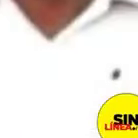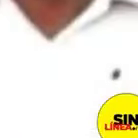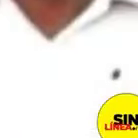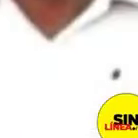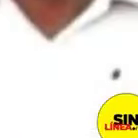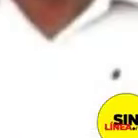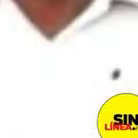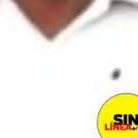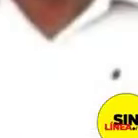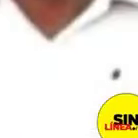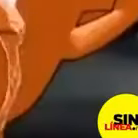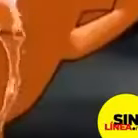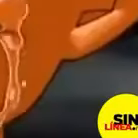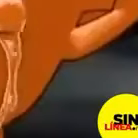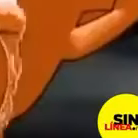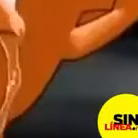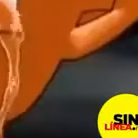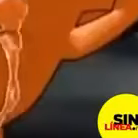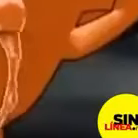Y me voy a retirar.